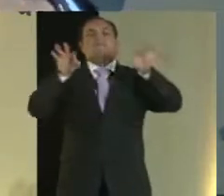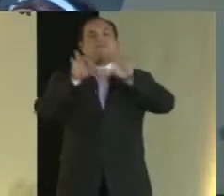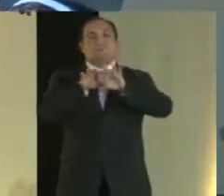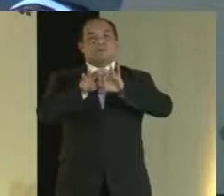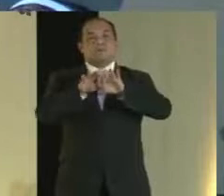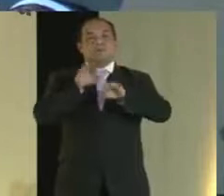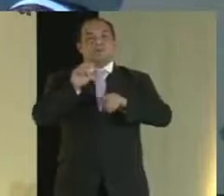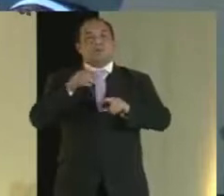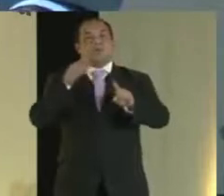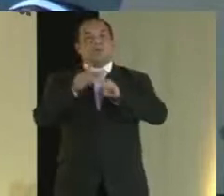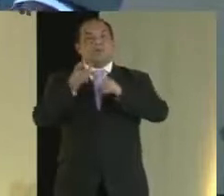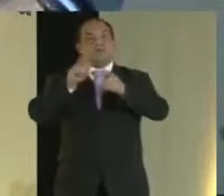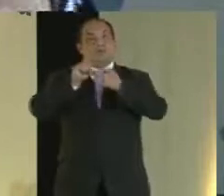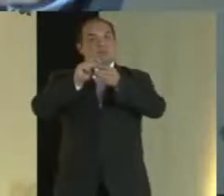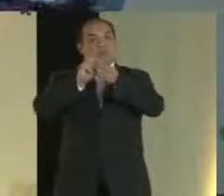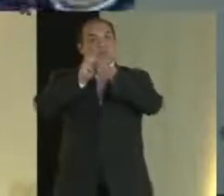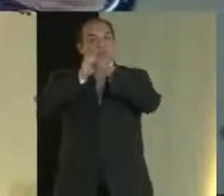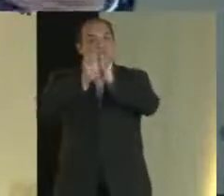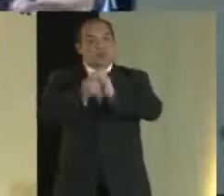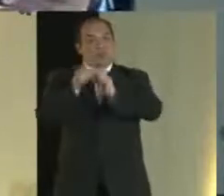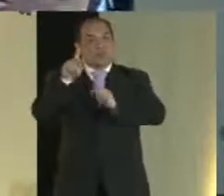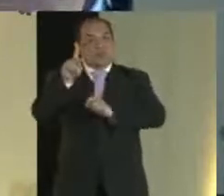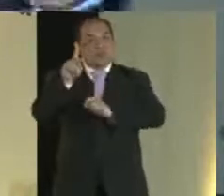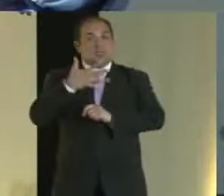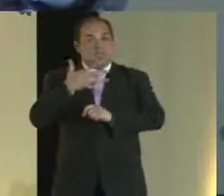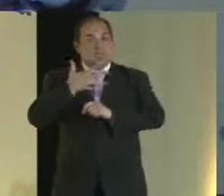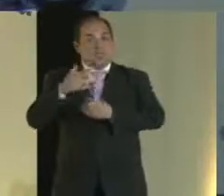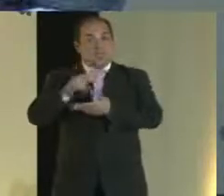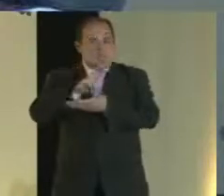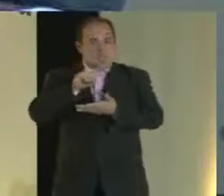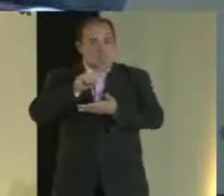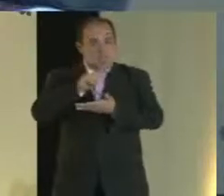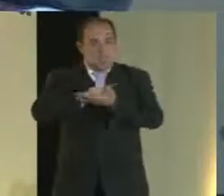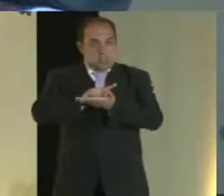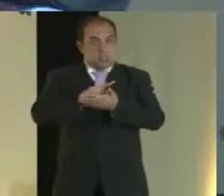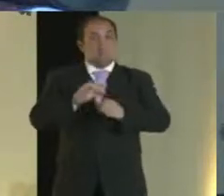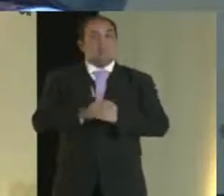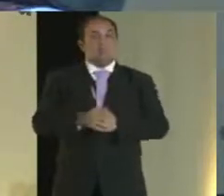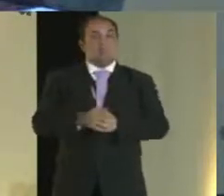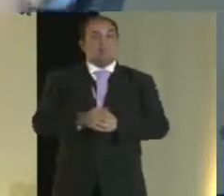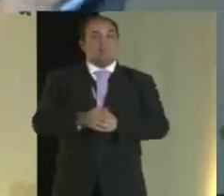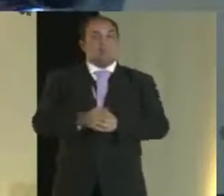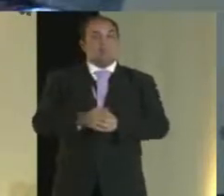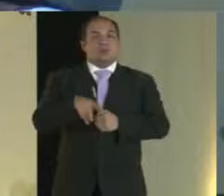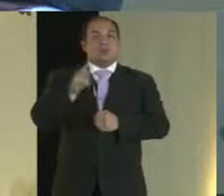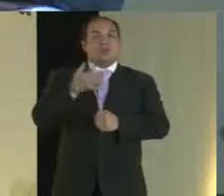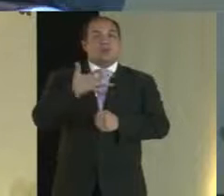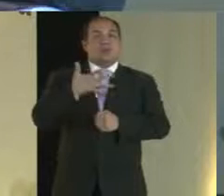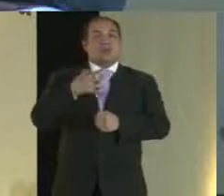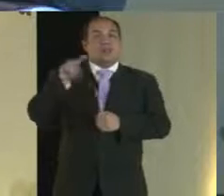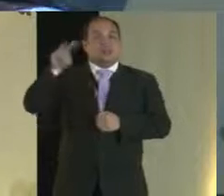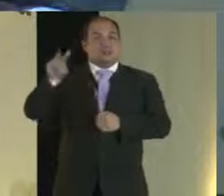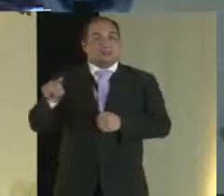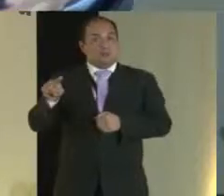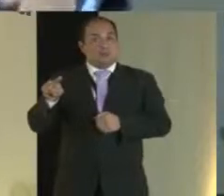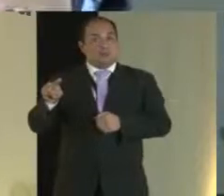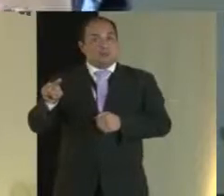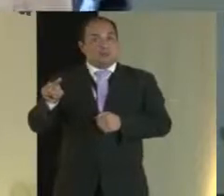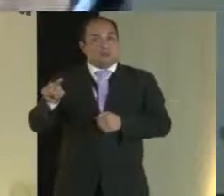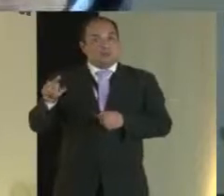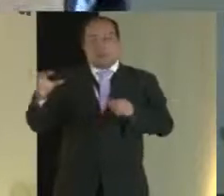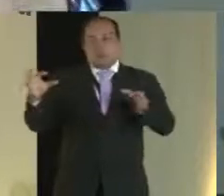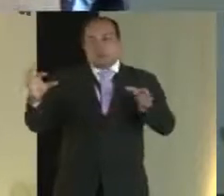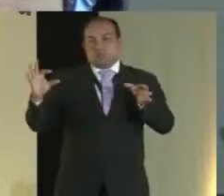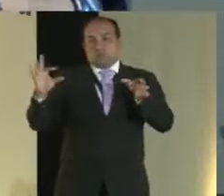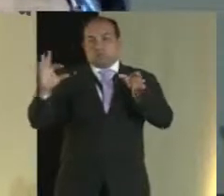muy transformadora. Pero está en la ley. Para que esté en la realidad, para que se cierre esa